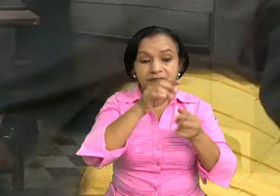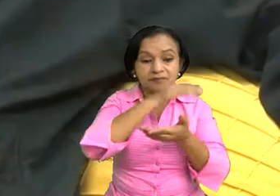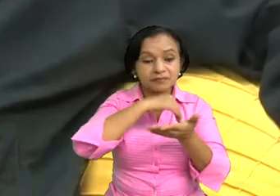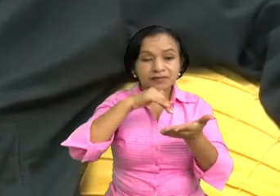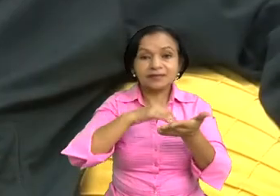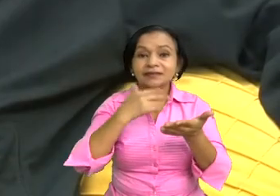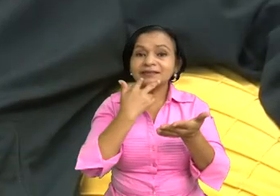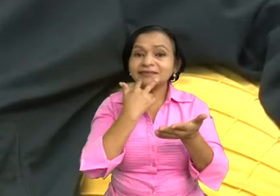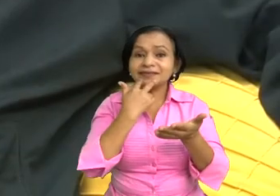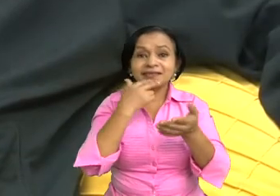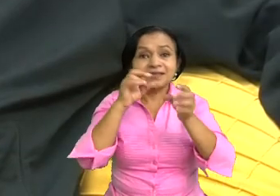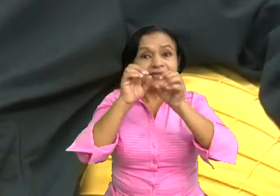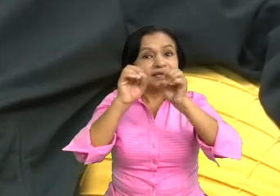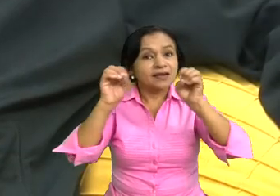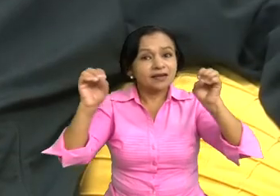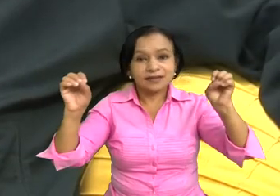departamentales.